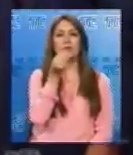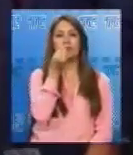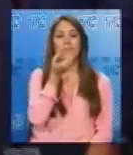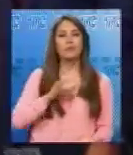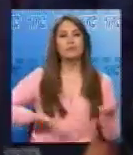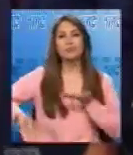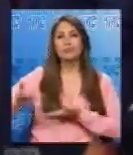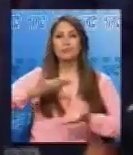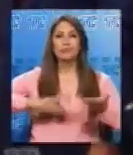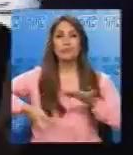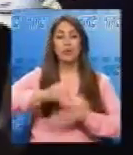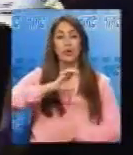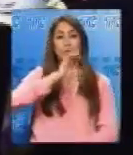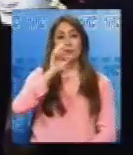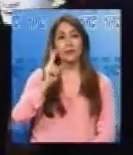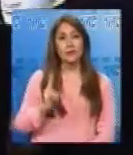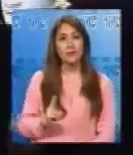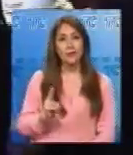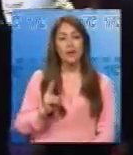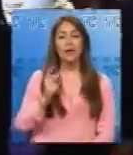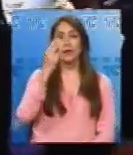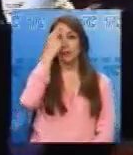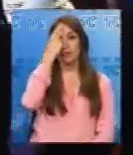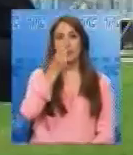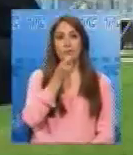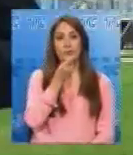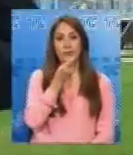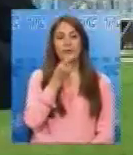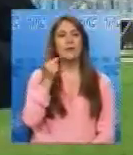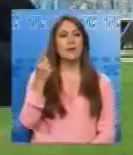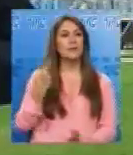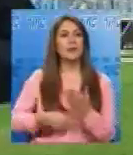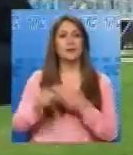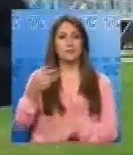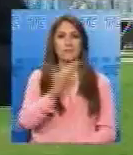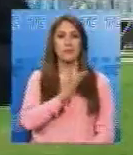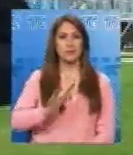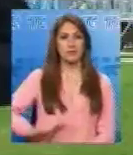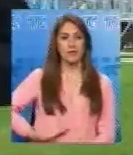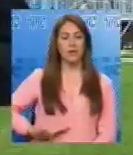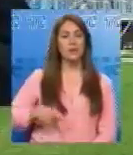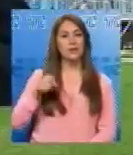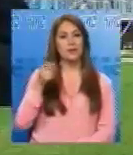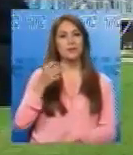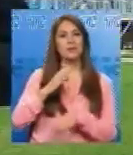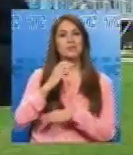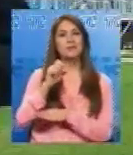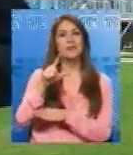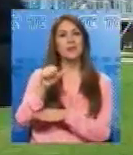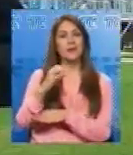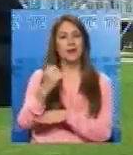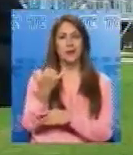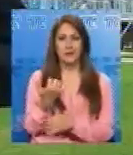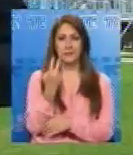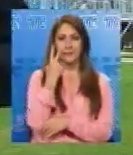de Barbados, Costa Rica y de República Dominicana. Correa es presidente pro tempore de la CELAC.